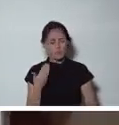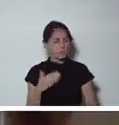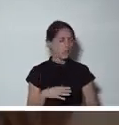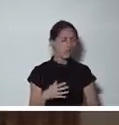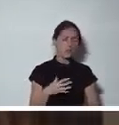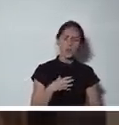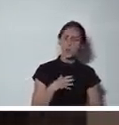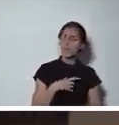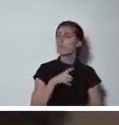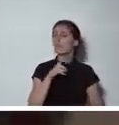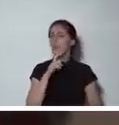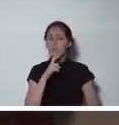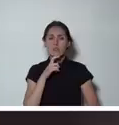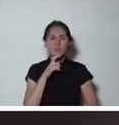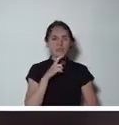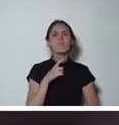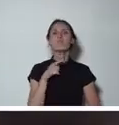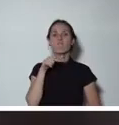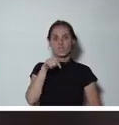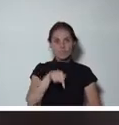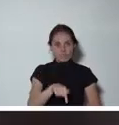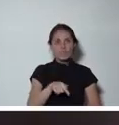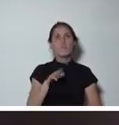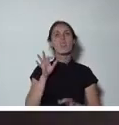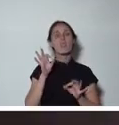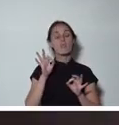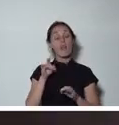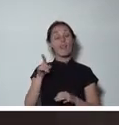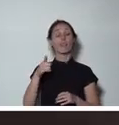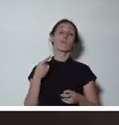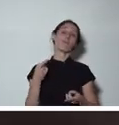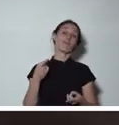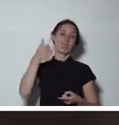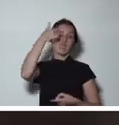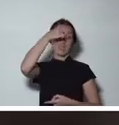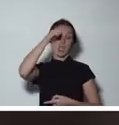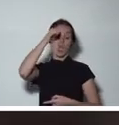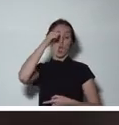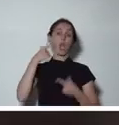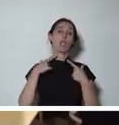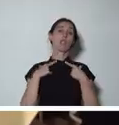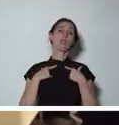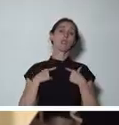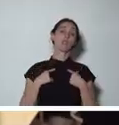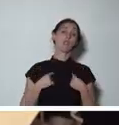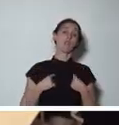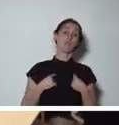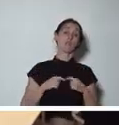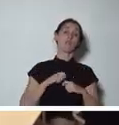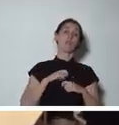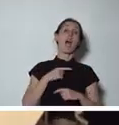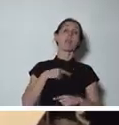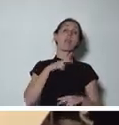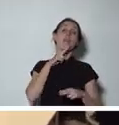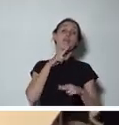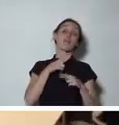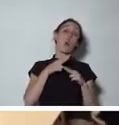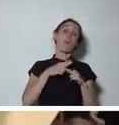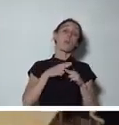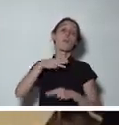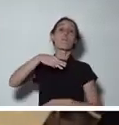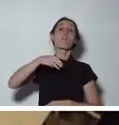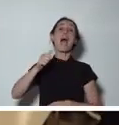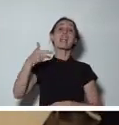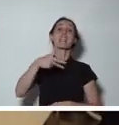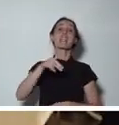difícil que efectivamente esos señores de traje esos Nosotros le decimos machirulos esos machirulos nos